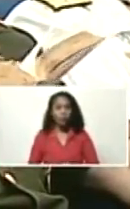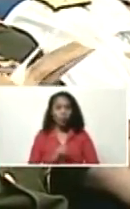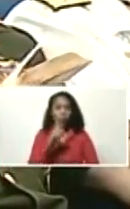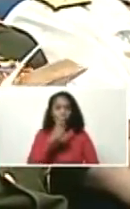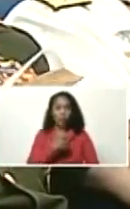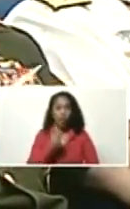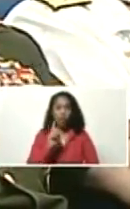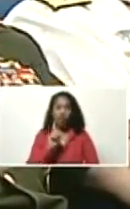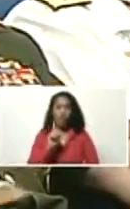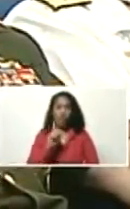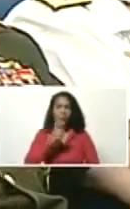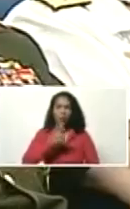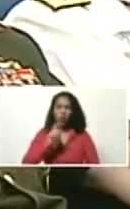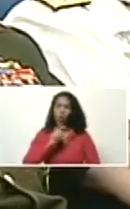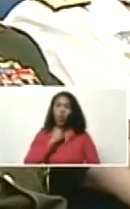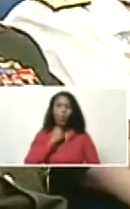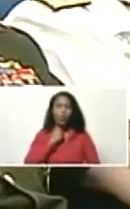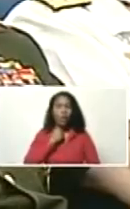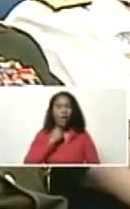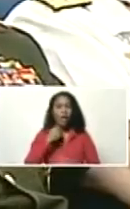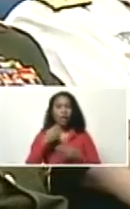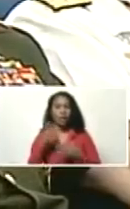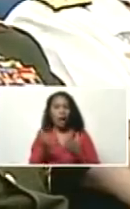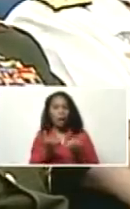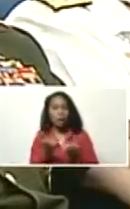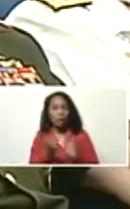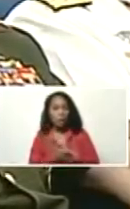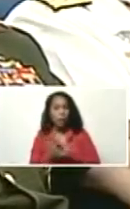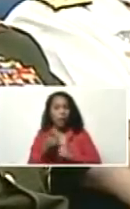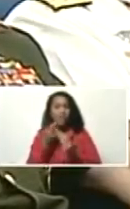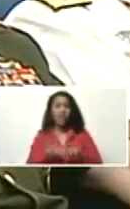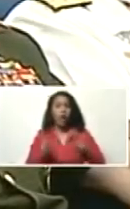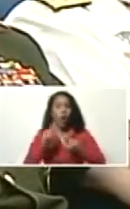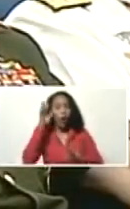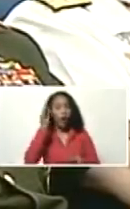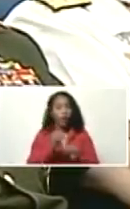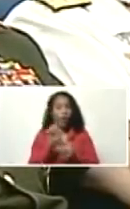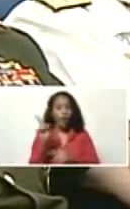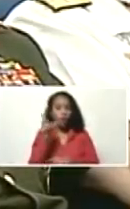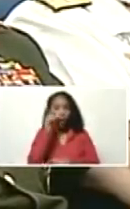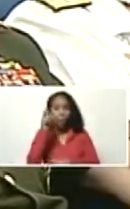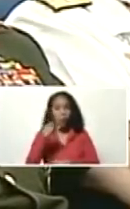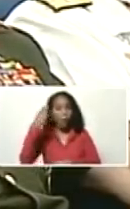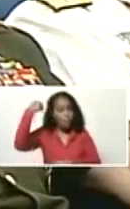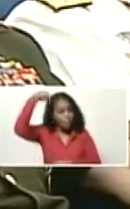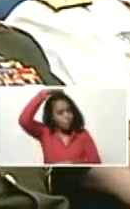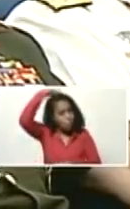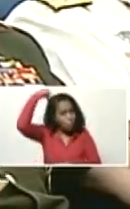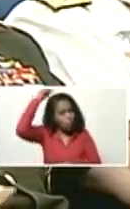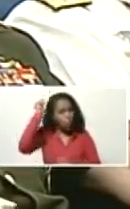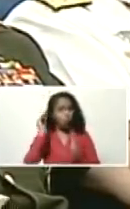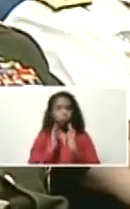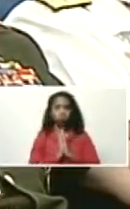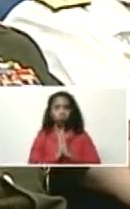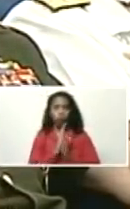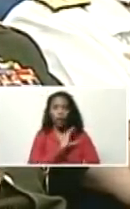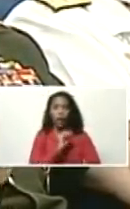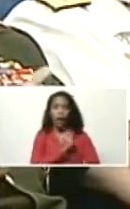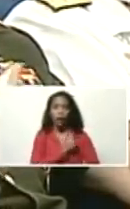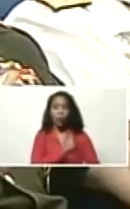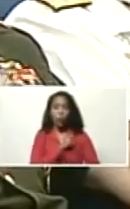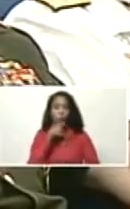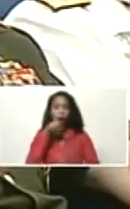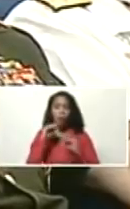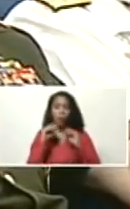Dios no le agradan los tibios, necesitamos la valentía de la fe. Estaba el monseñor hablando en nombre del